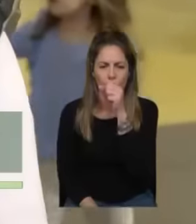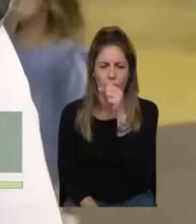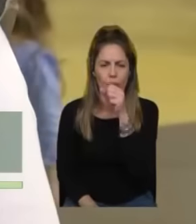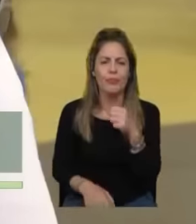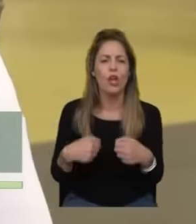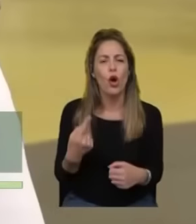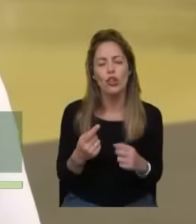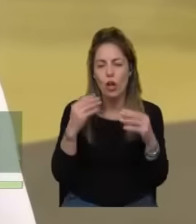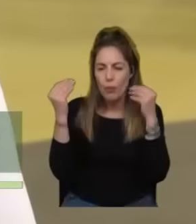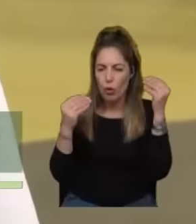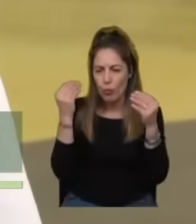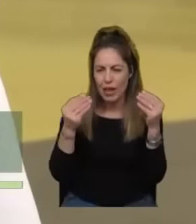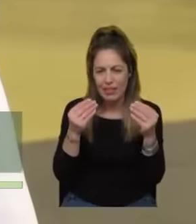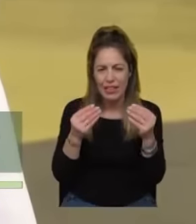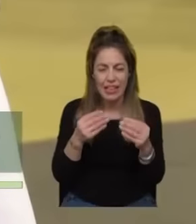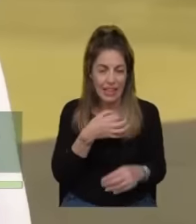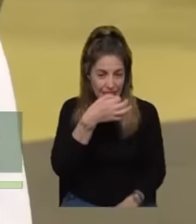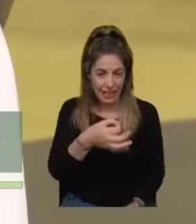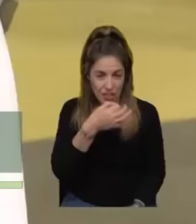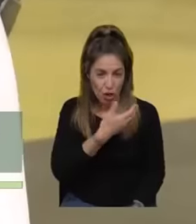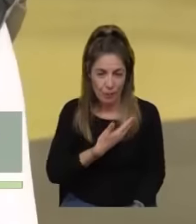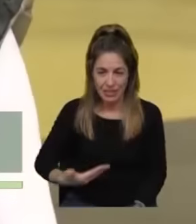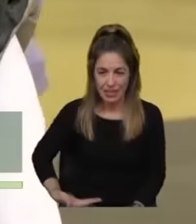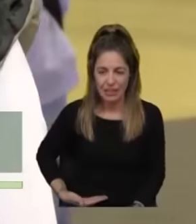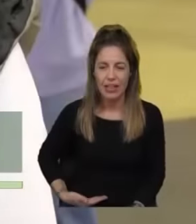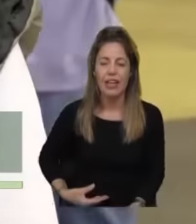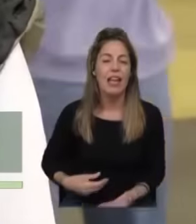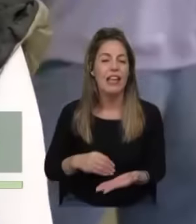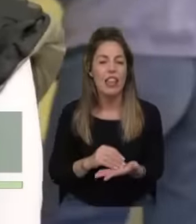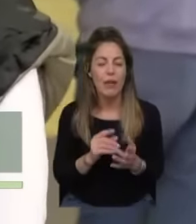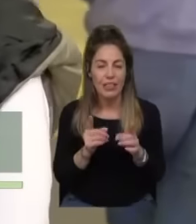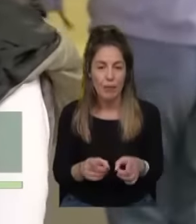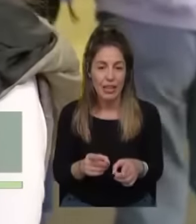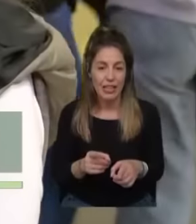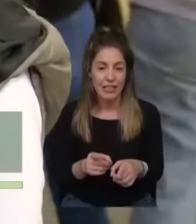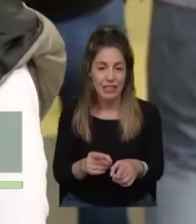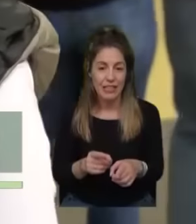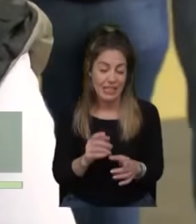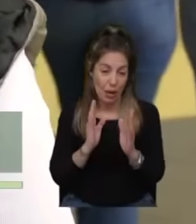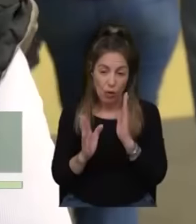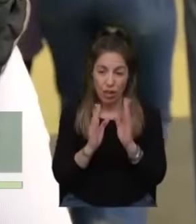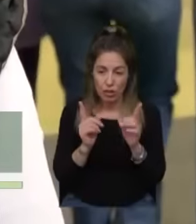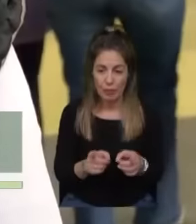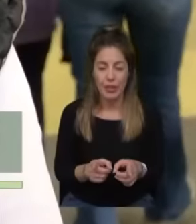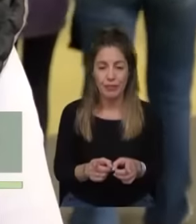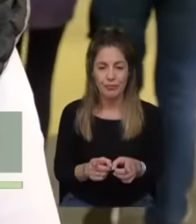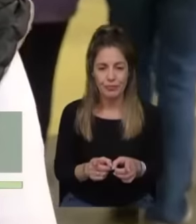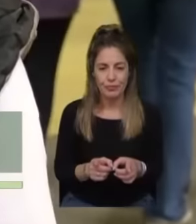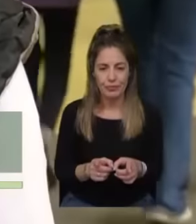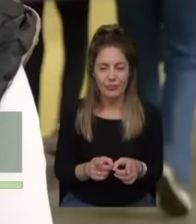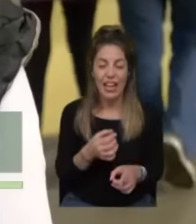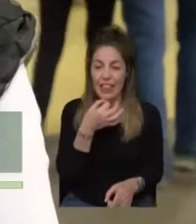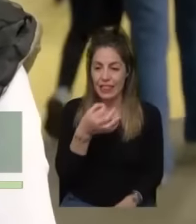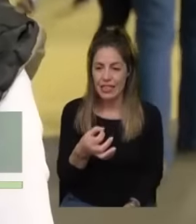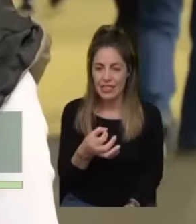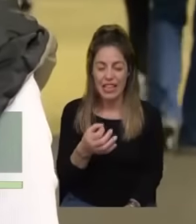cuestiones preocupantes de las declaraciones del presidente, que además es doctor en leyes, es que él dice,